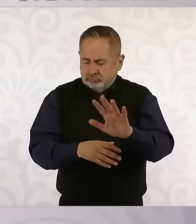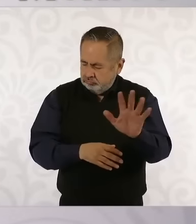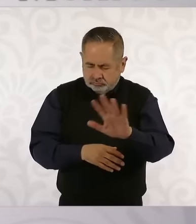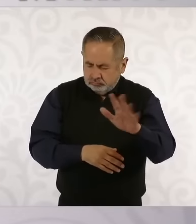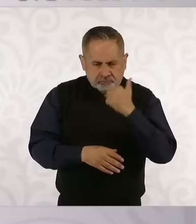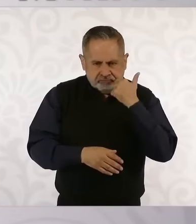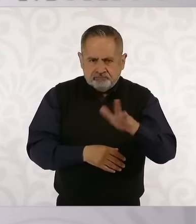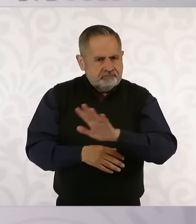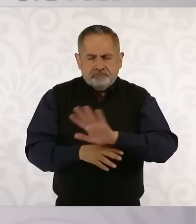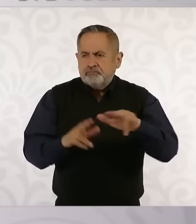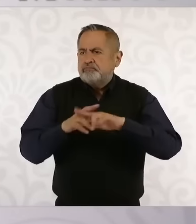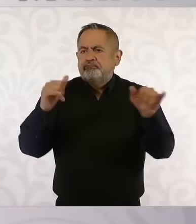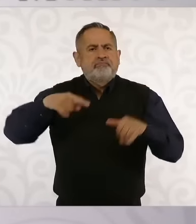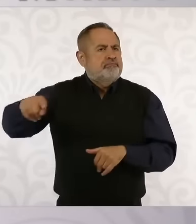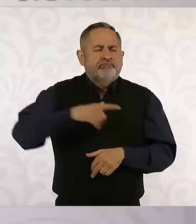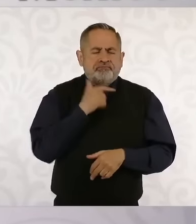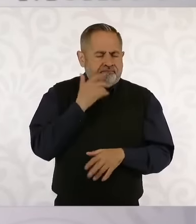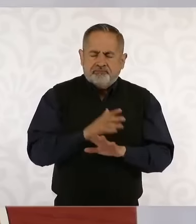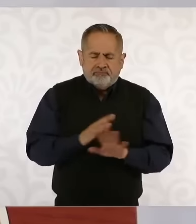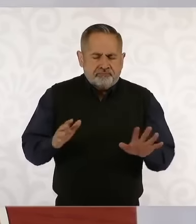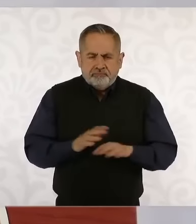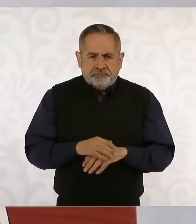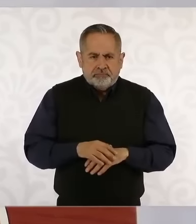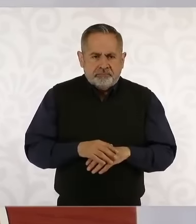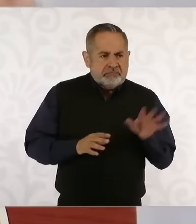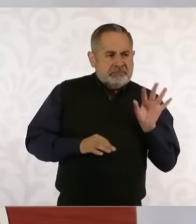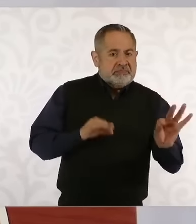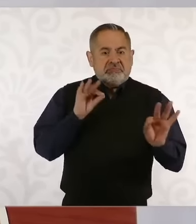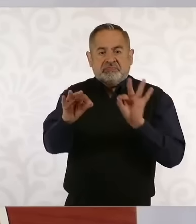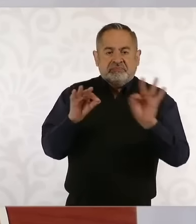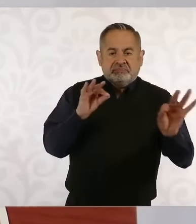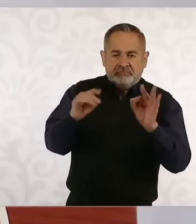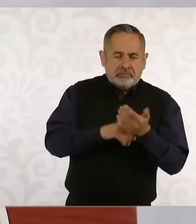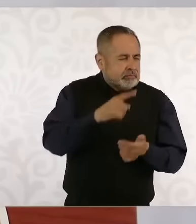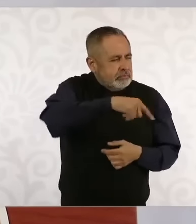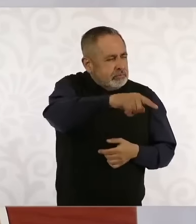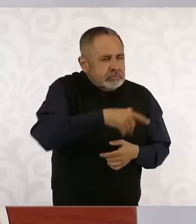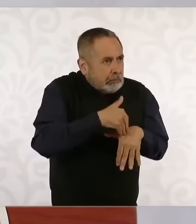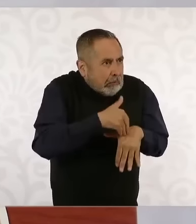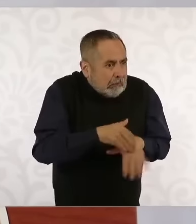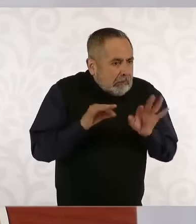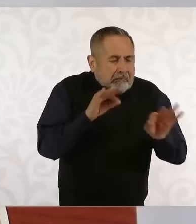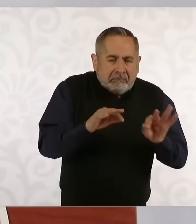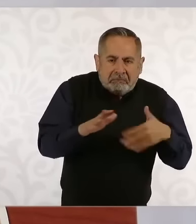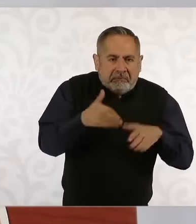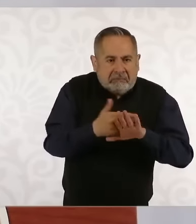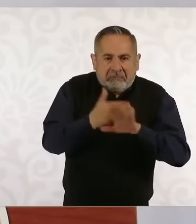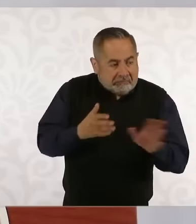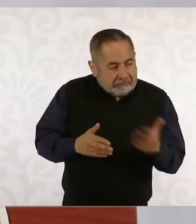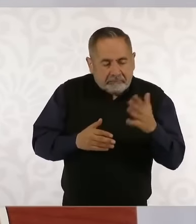Nadie quiere la violencia. Y no se debe asusar a todos los que aquí mostramos y